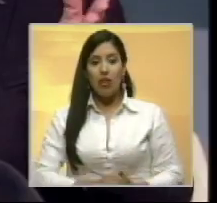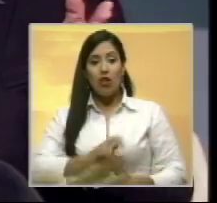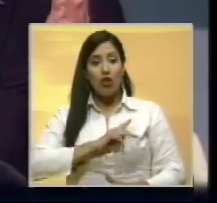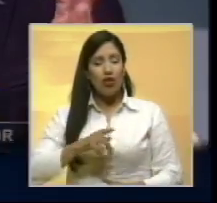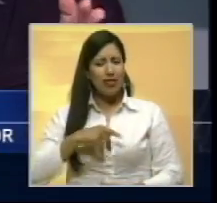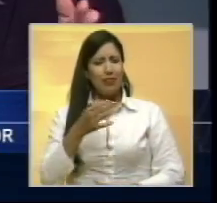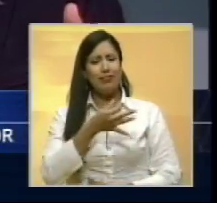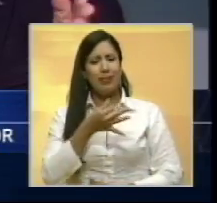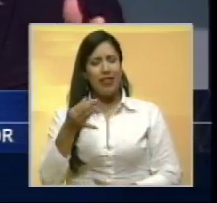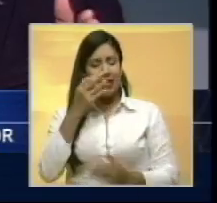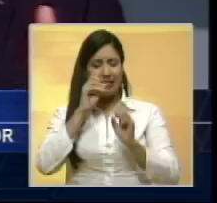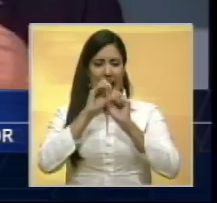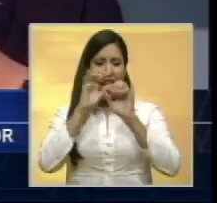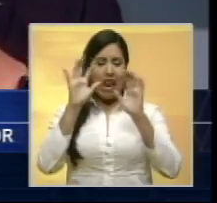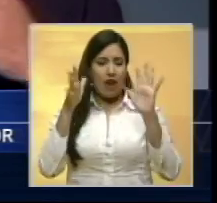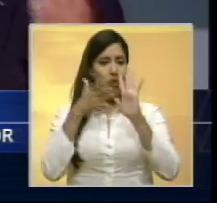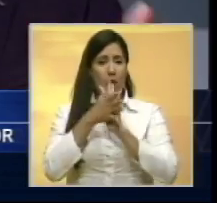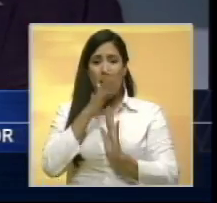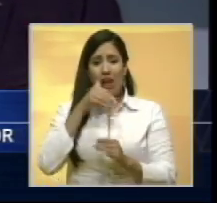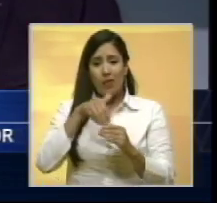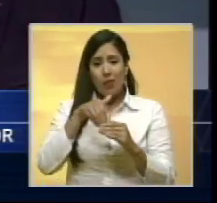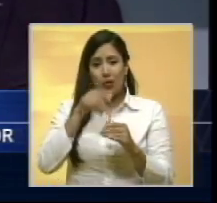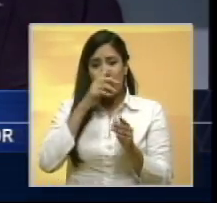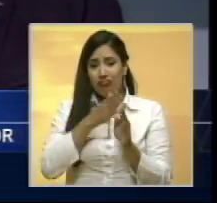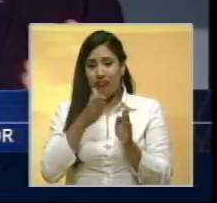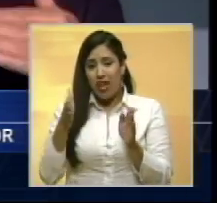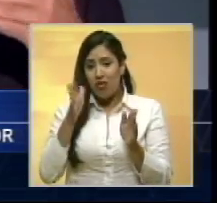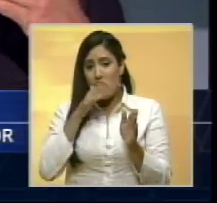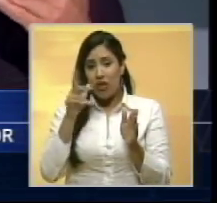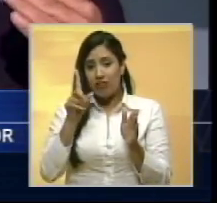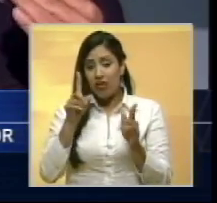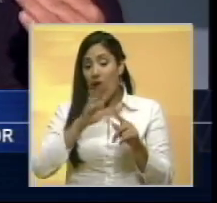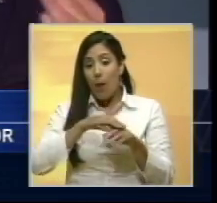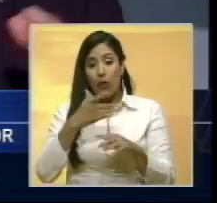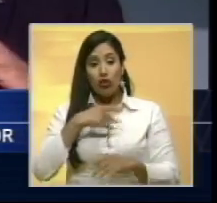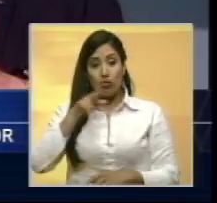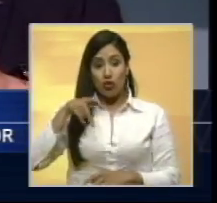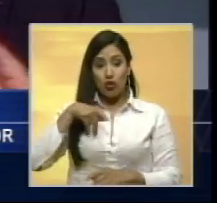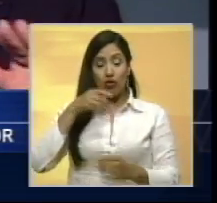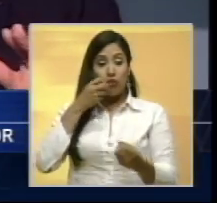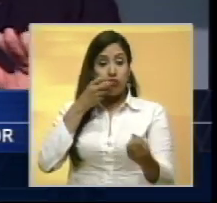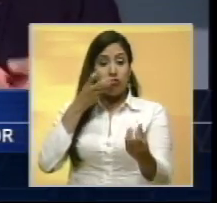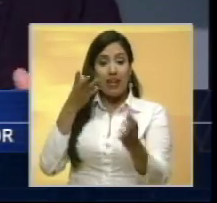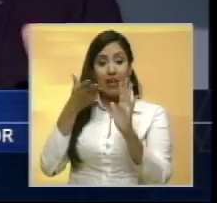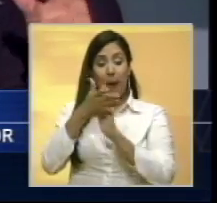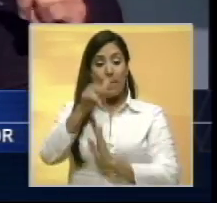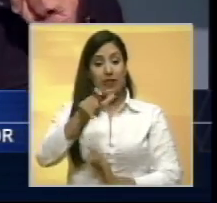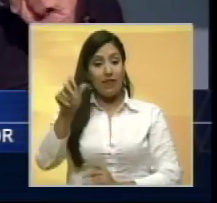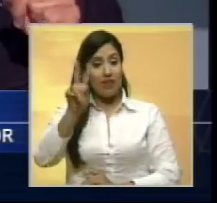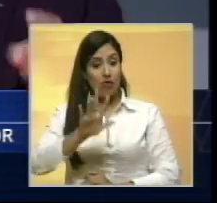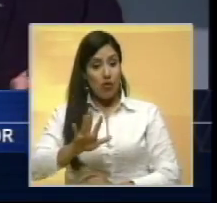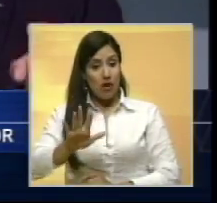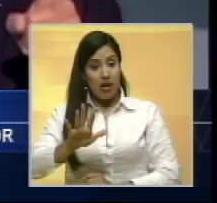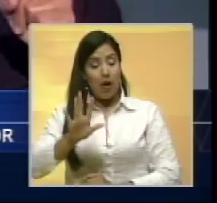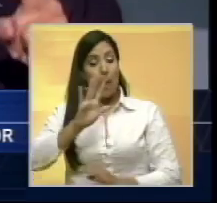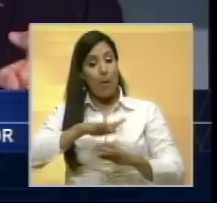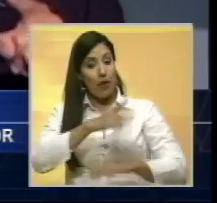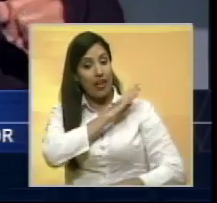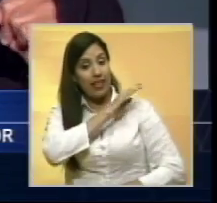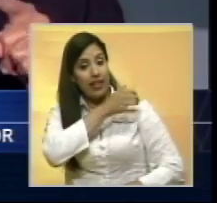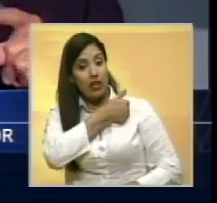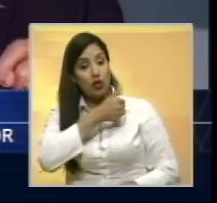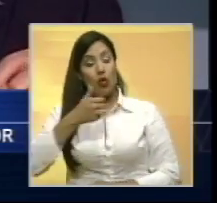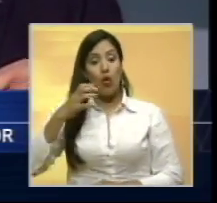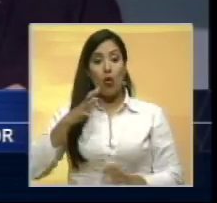estamos perfectamente claros que no va a haber referendo revocatorio este año. Cuando digo nosotros me refiero a todos los venezolanos, porque los dirigentes de la